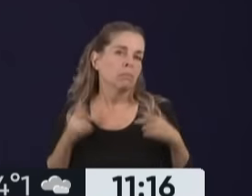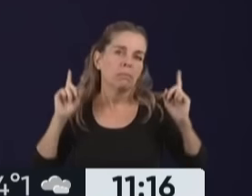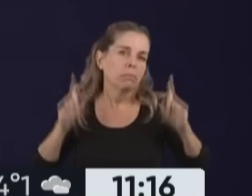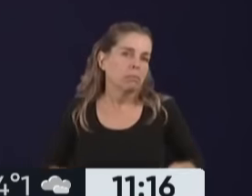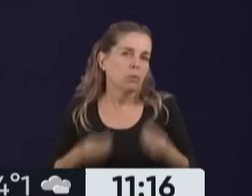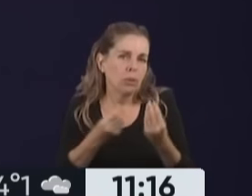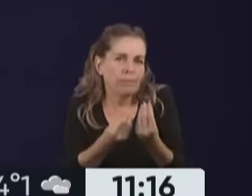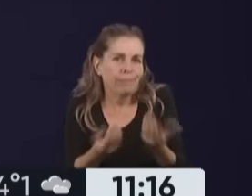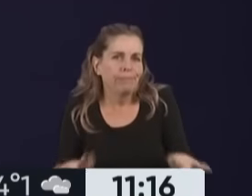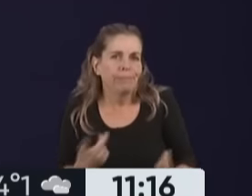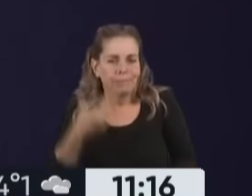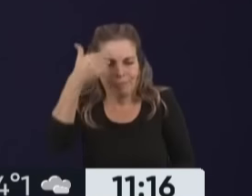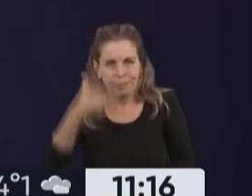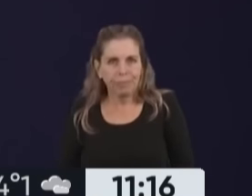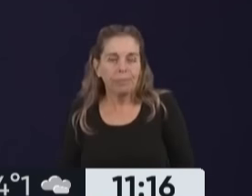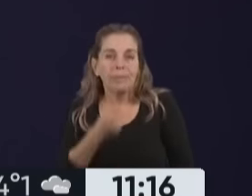si yo